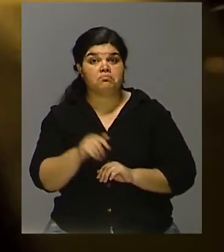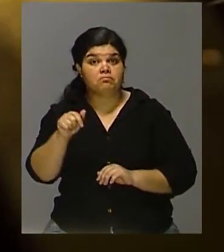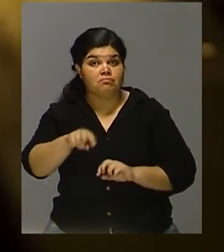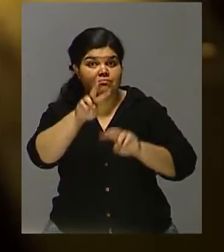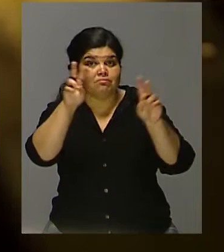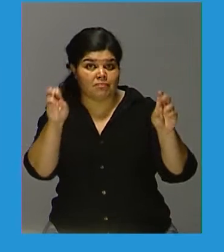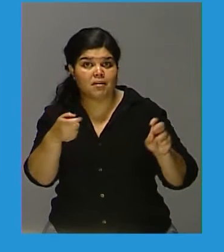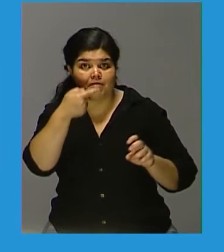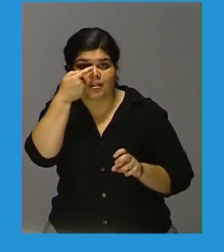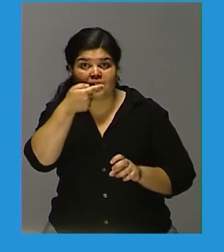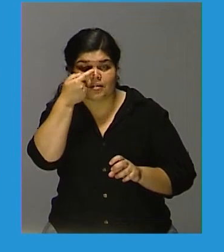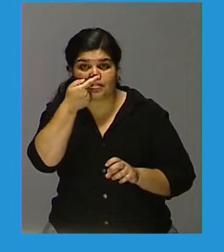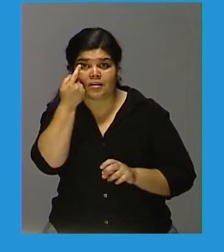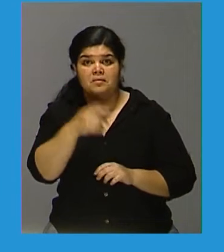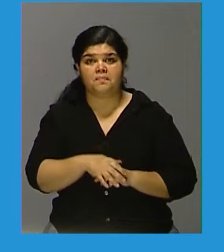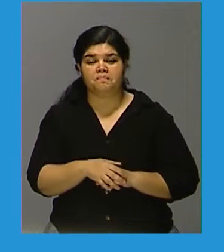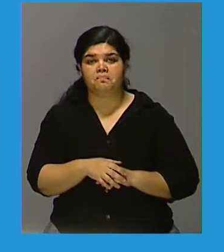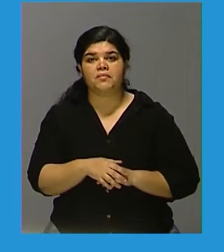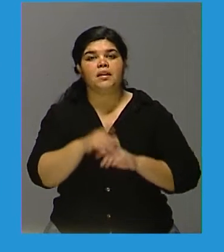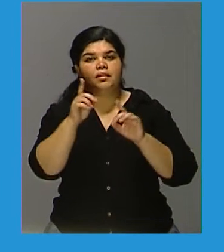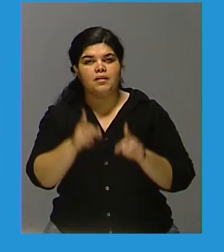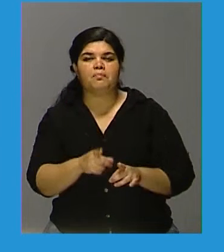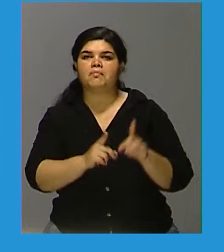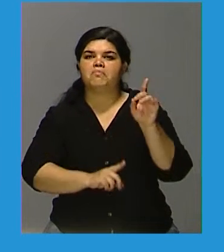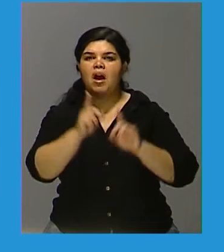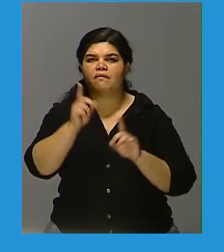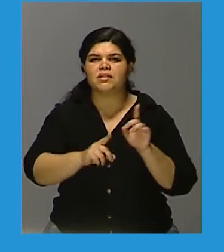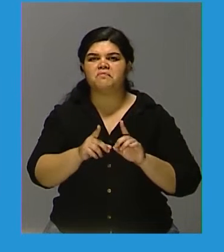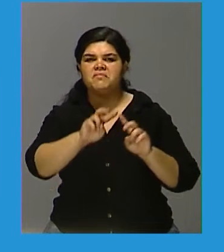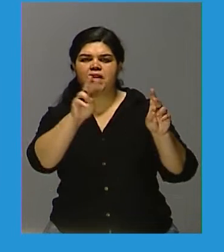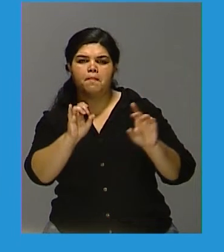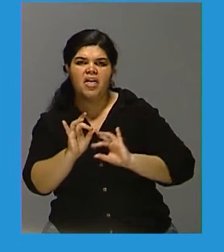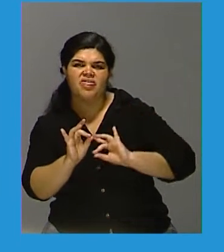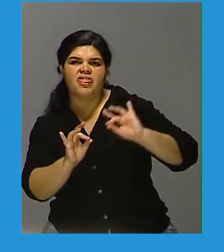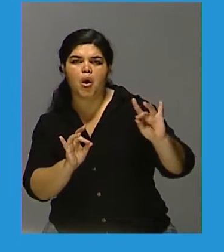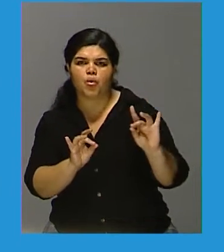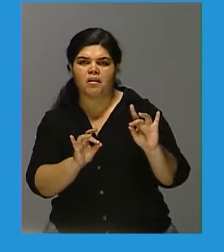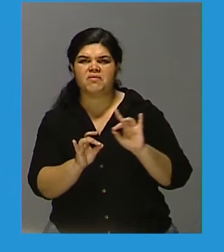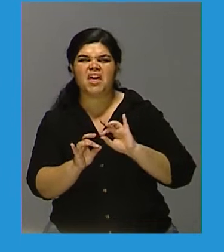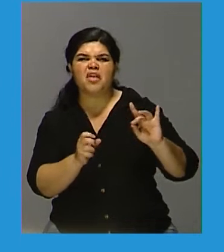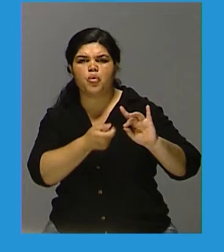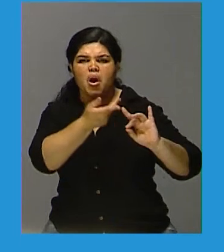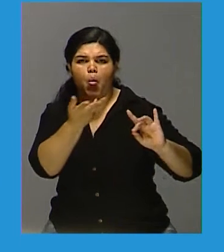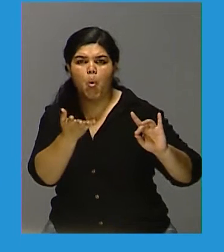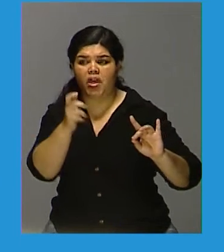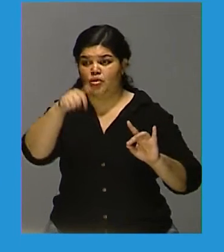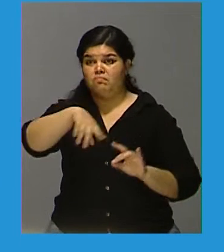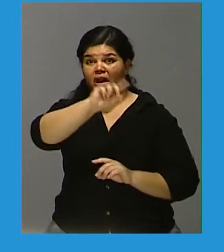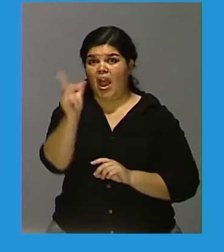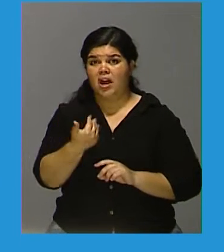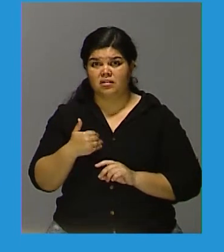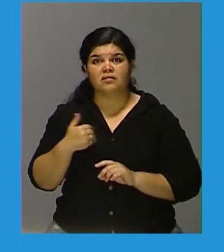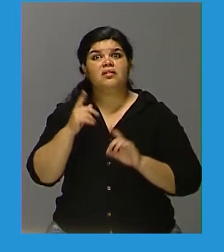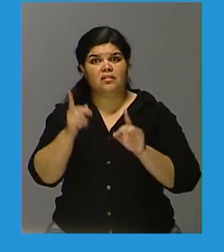interesante y en estos tiempos en los cuales por ahí se habla mucho de la deuda o de cuán endeudados estamos los argentinos, que por ahí incluso